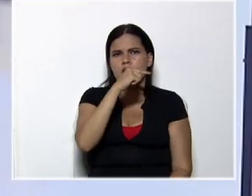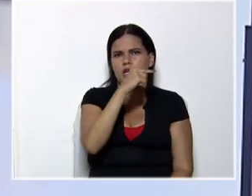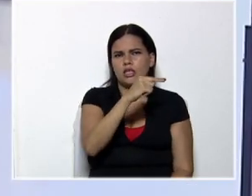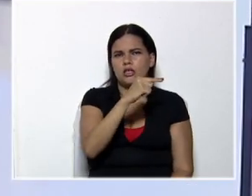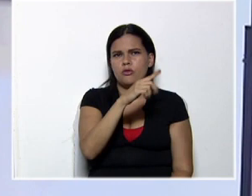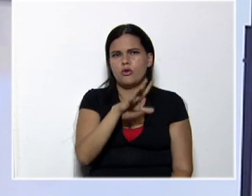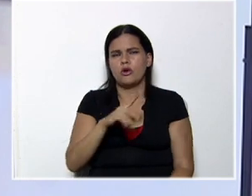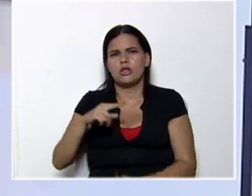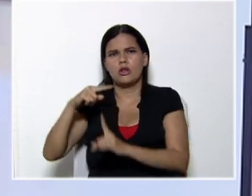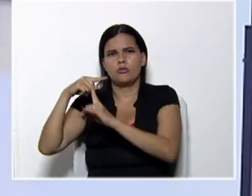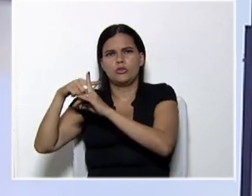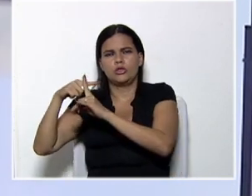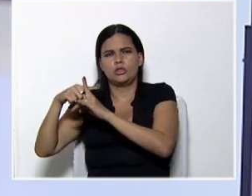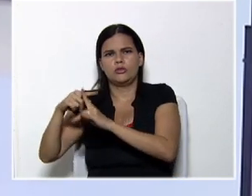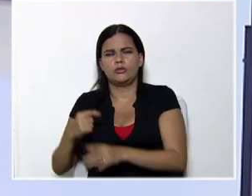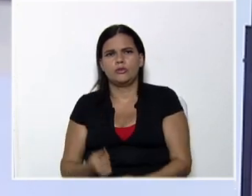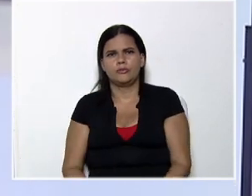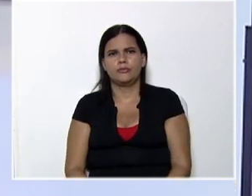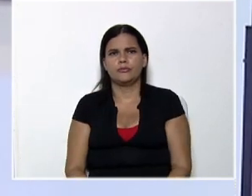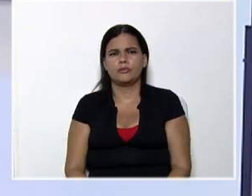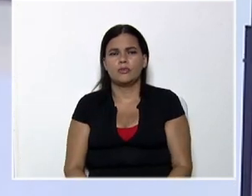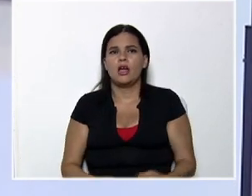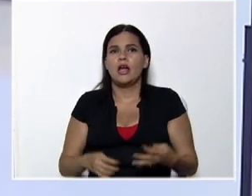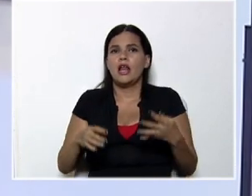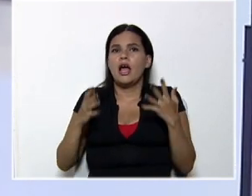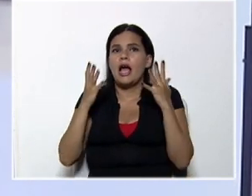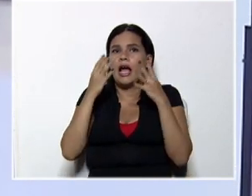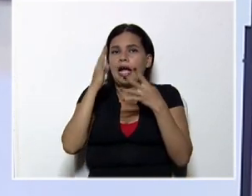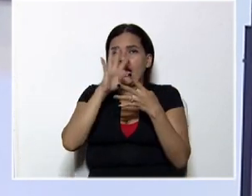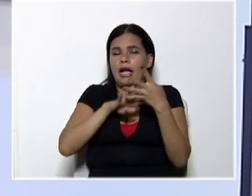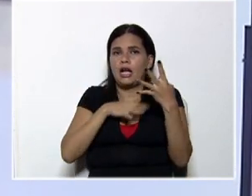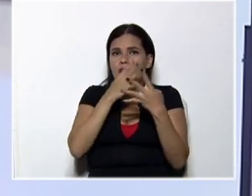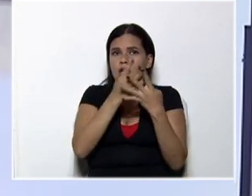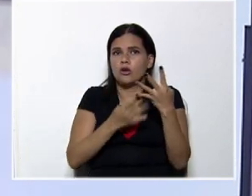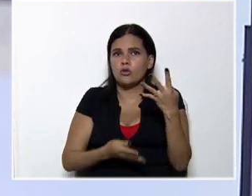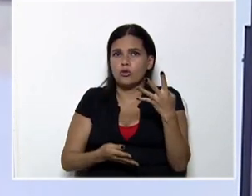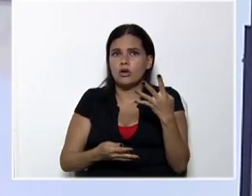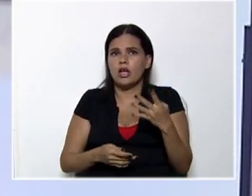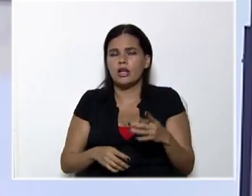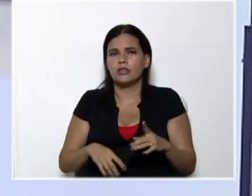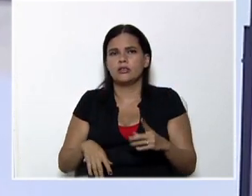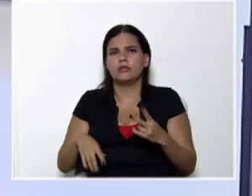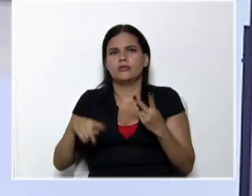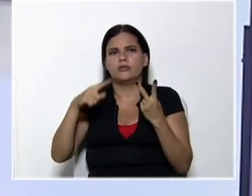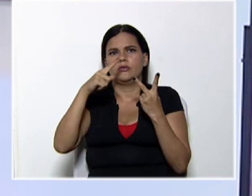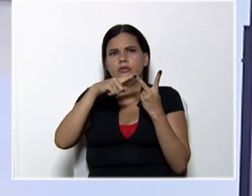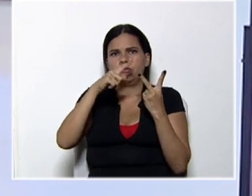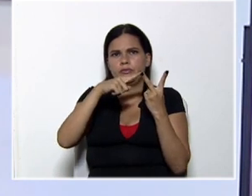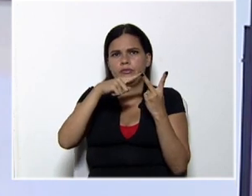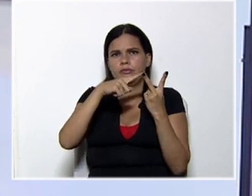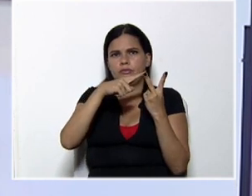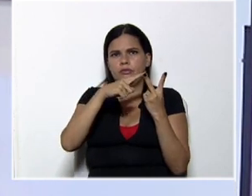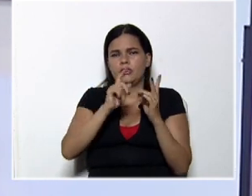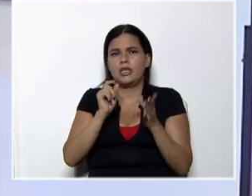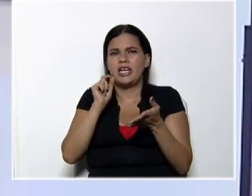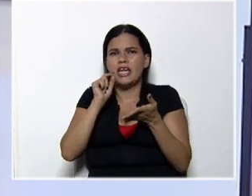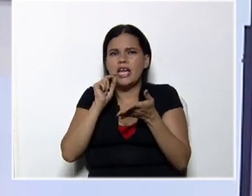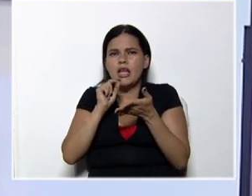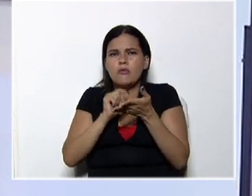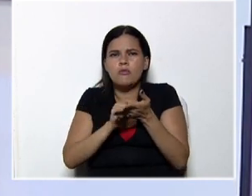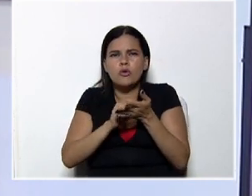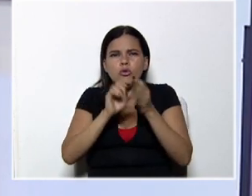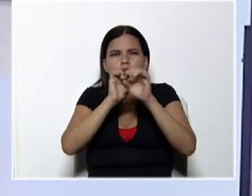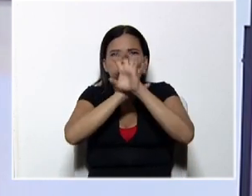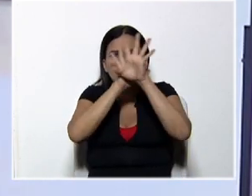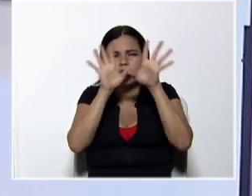que tenemos aquí en pantalla. Para calcular las raíces, para quien no lo sepa, la raíz es el punto exacto donde